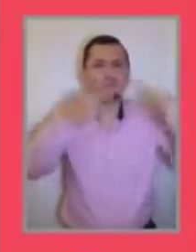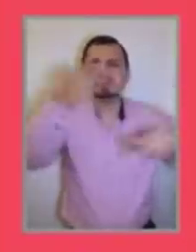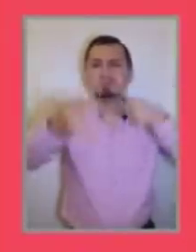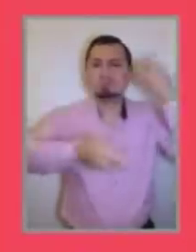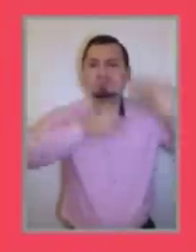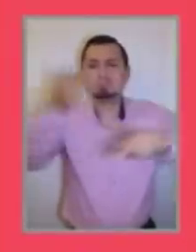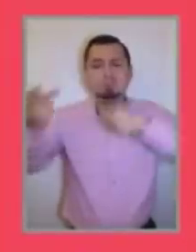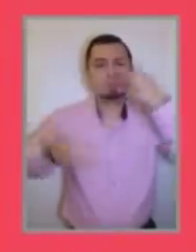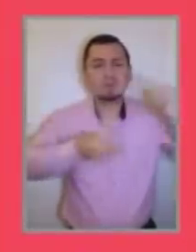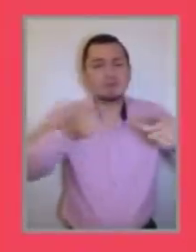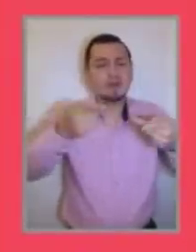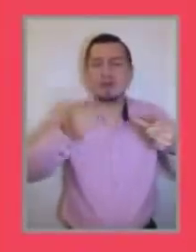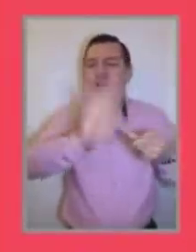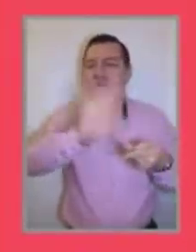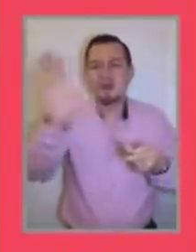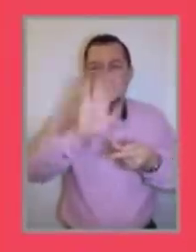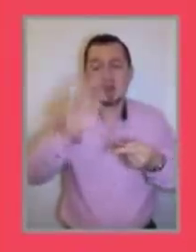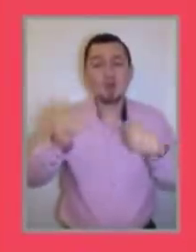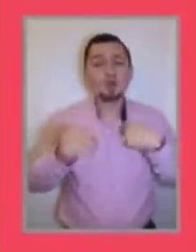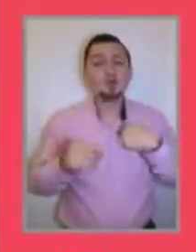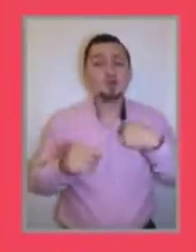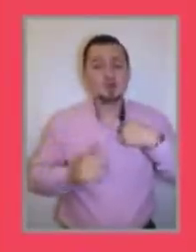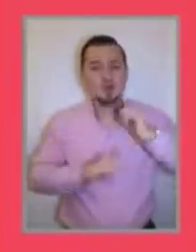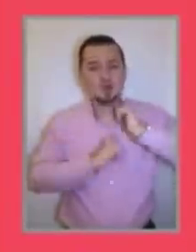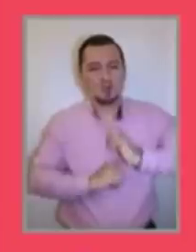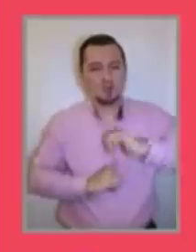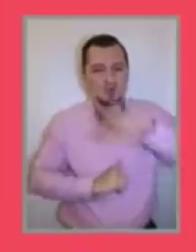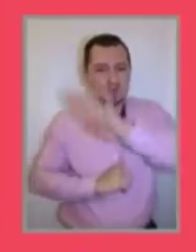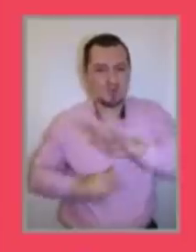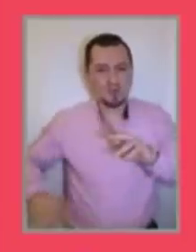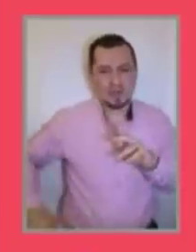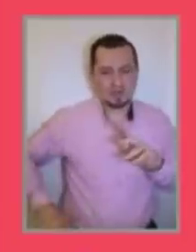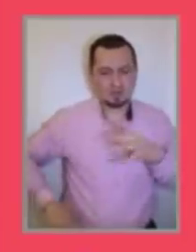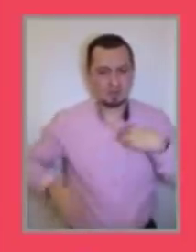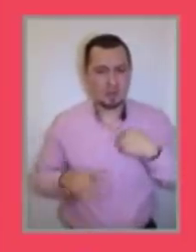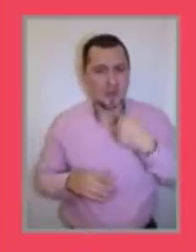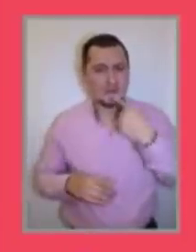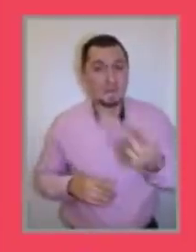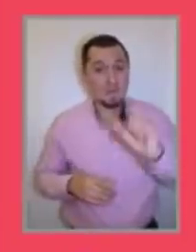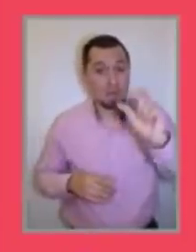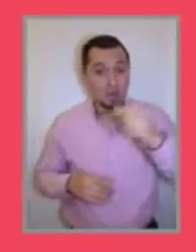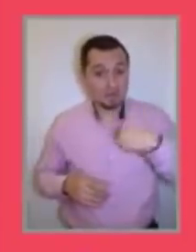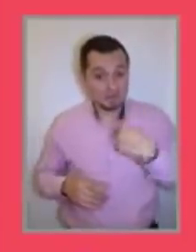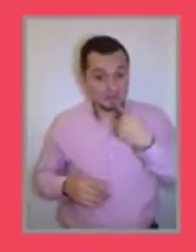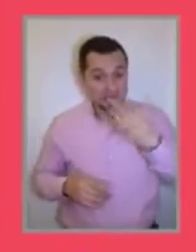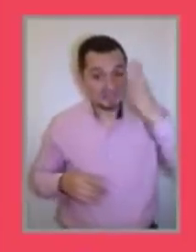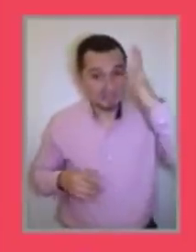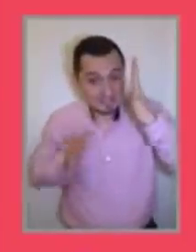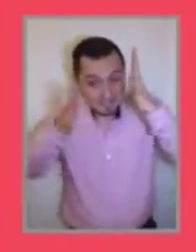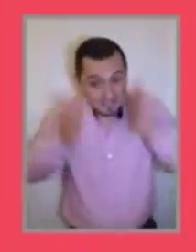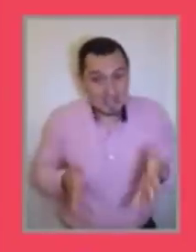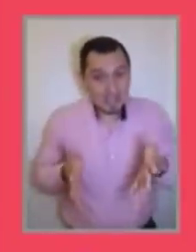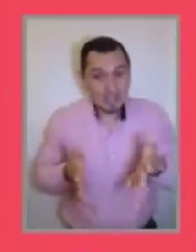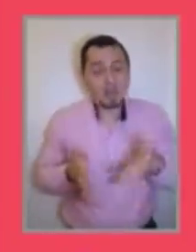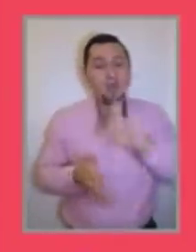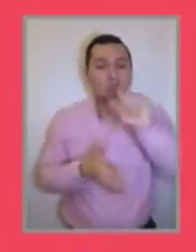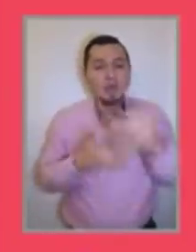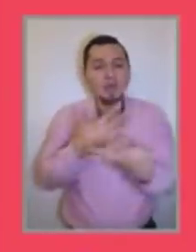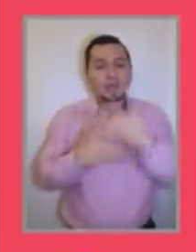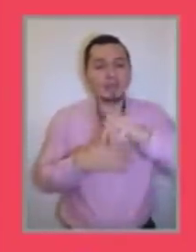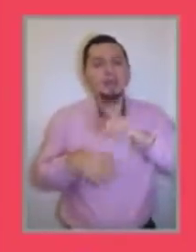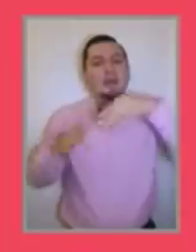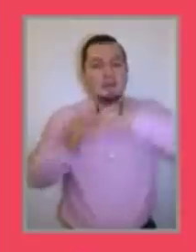decir es cuál es el método aprobado y consensado para estar listos para cuando sea el momento. ¿En dónde estamos en este momento? Lo va a explicar Bárbara